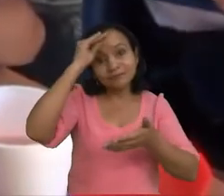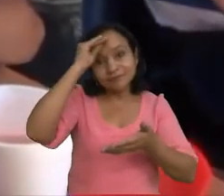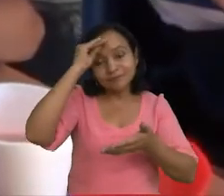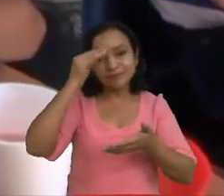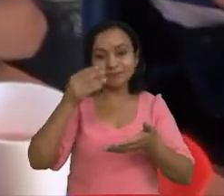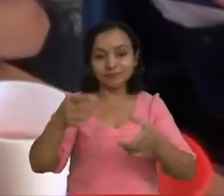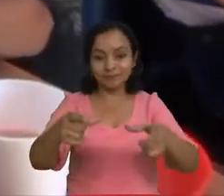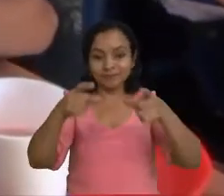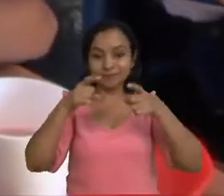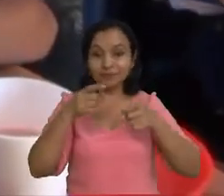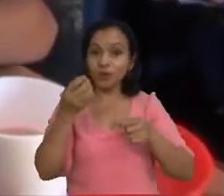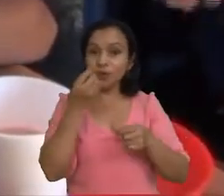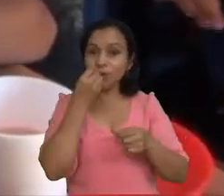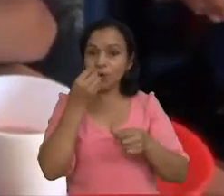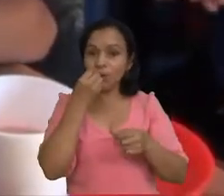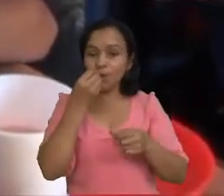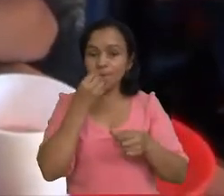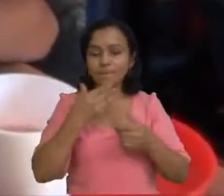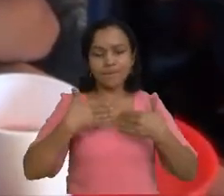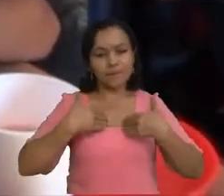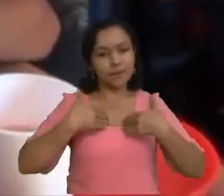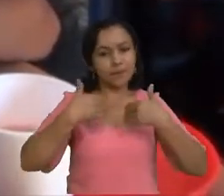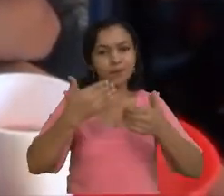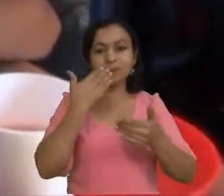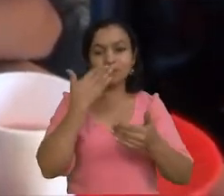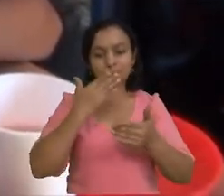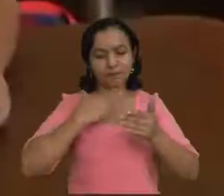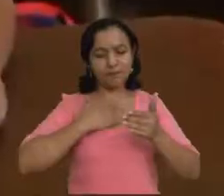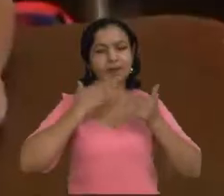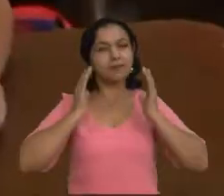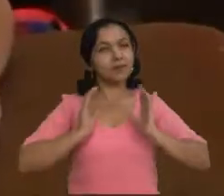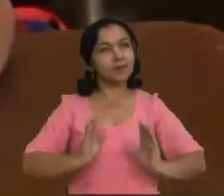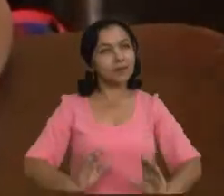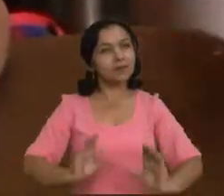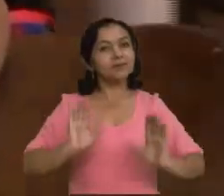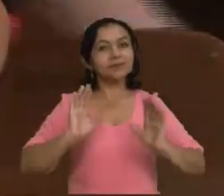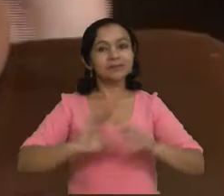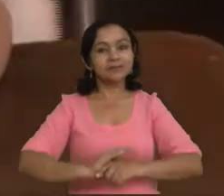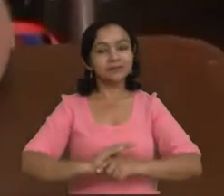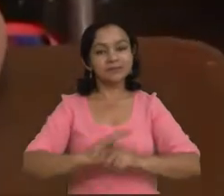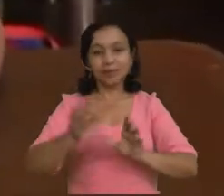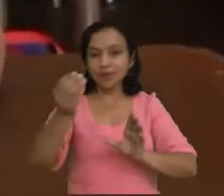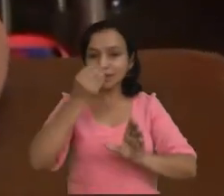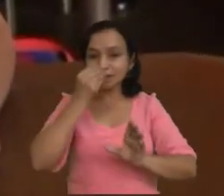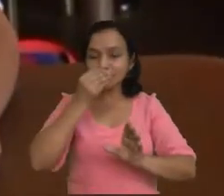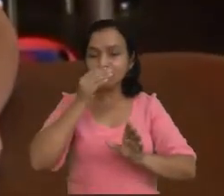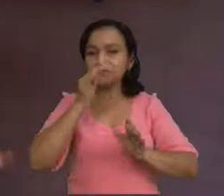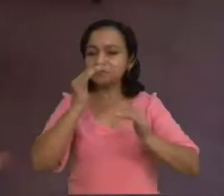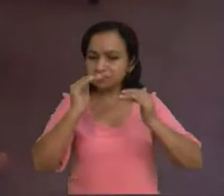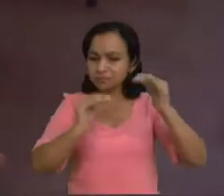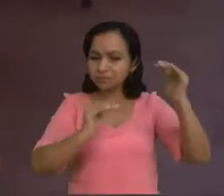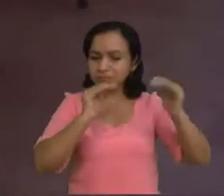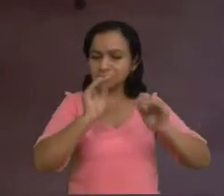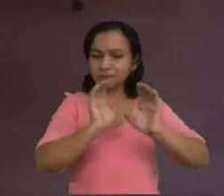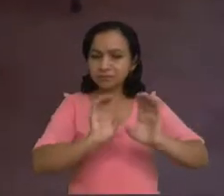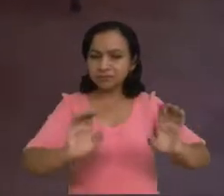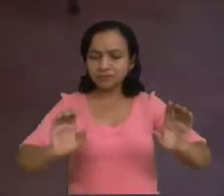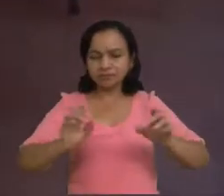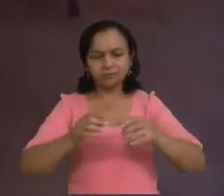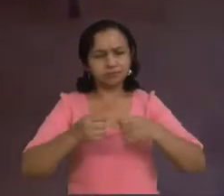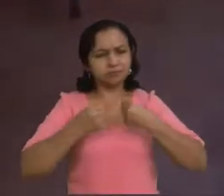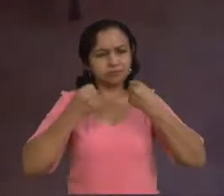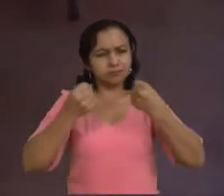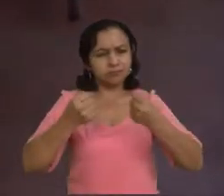una merienda que es saludable para mi cuerpo. Con una alimentación balanceada, los niños recargan energías